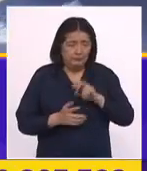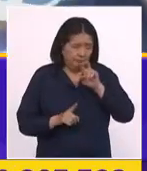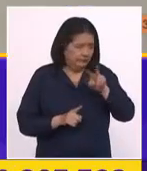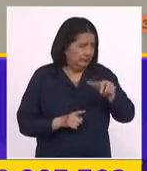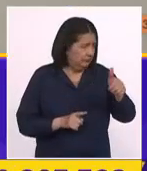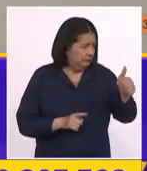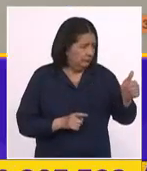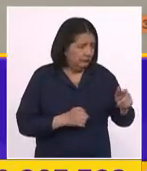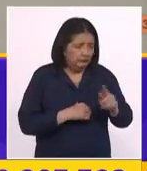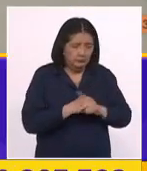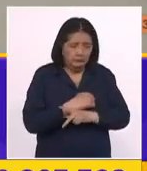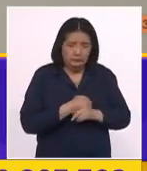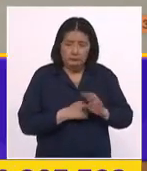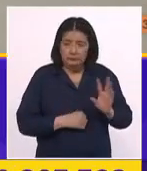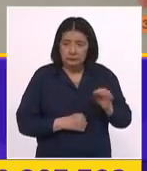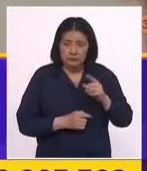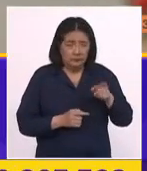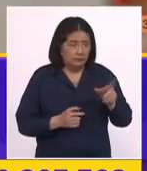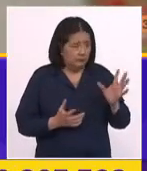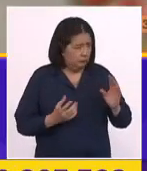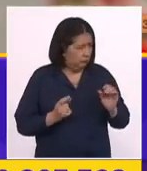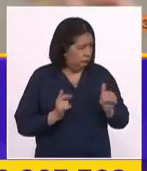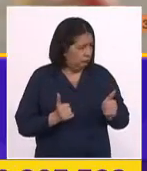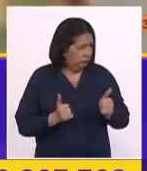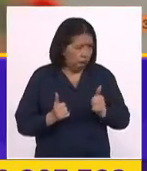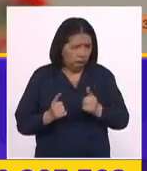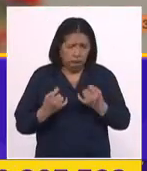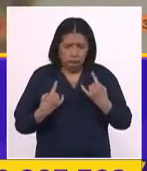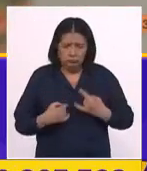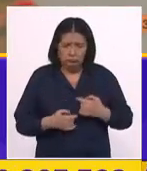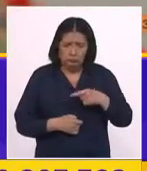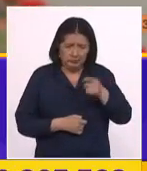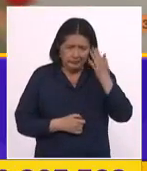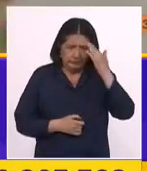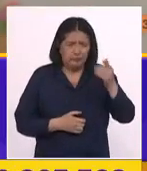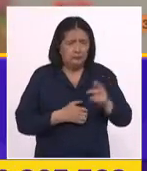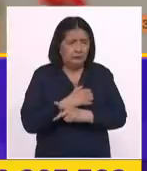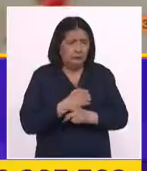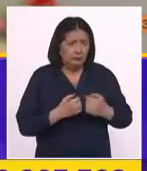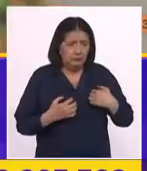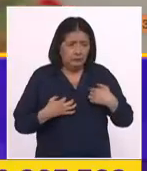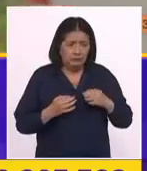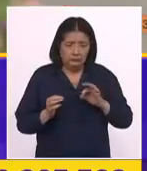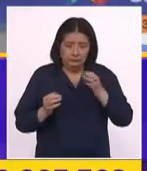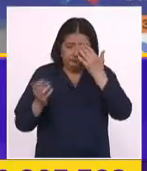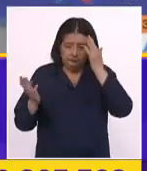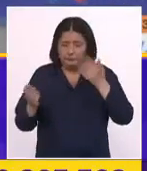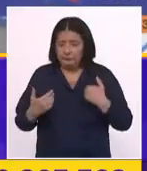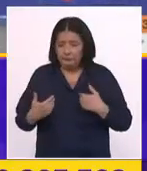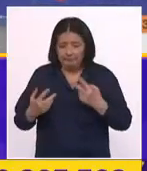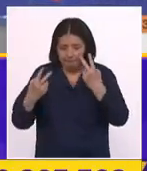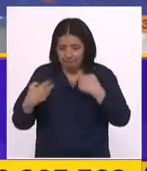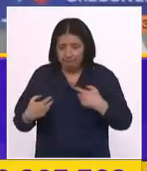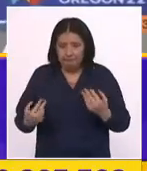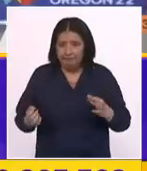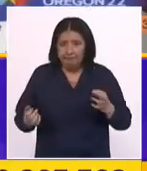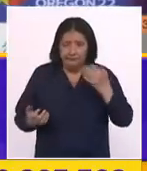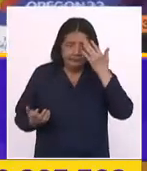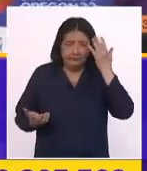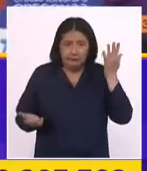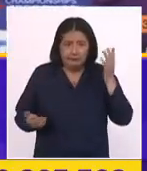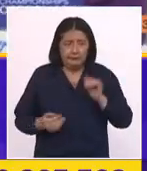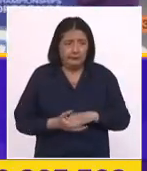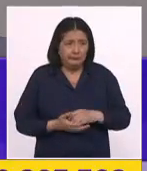demás países y todos están súper uniformados, o sea, sabes de qué país son. Y nosotros ni siquiera sabrán de qué países somos, ¿no? Porque uno